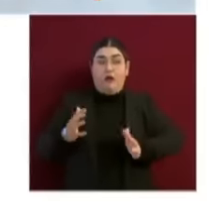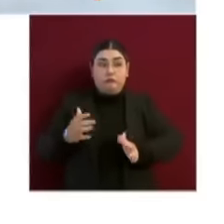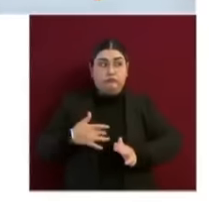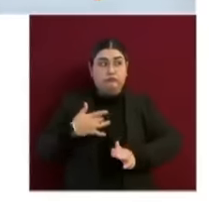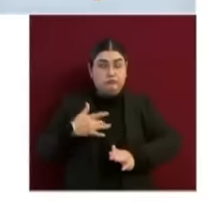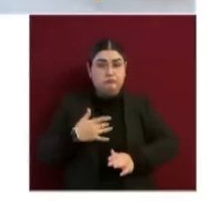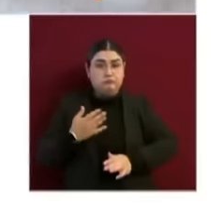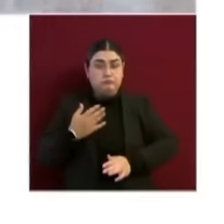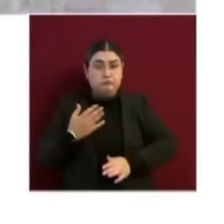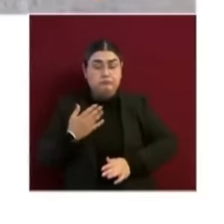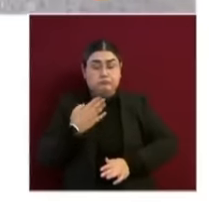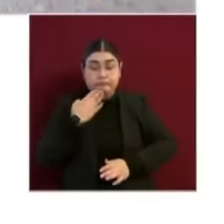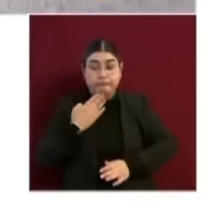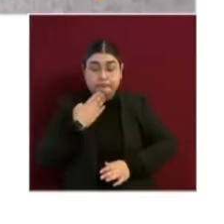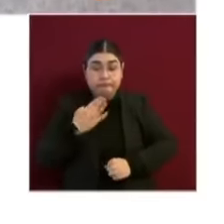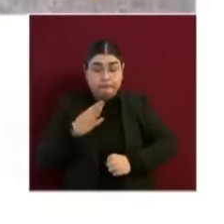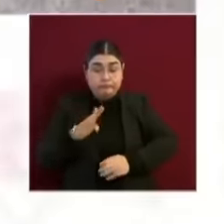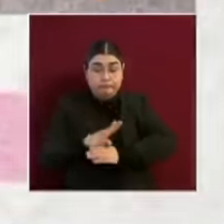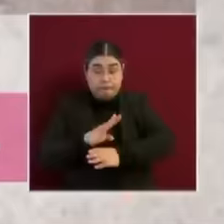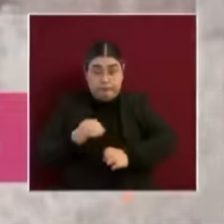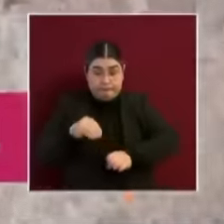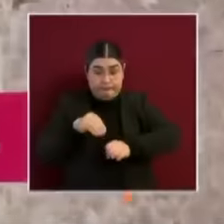impacto impresionante.